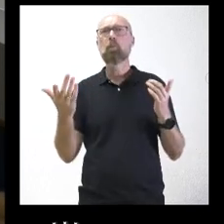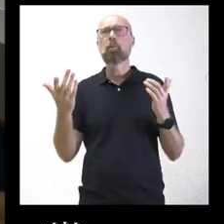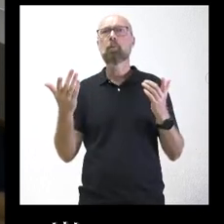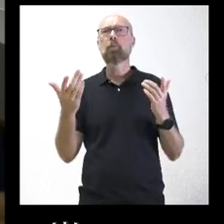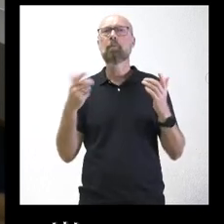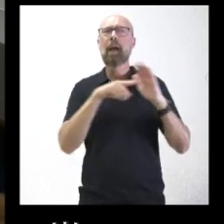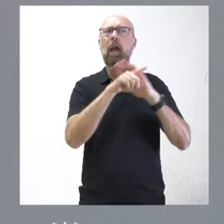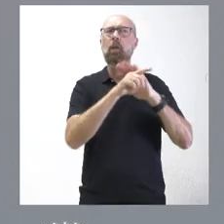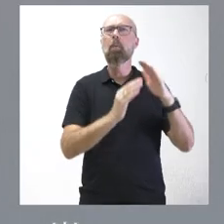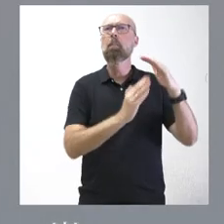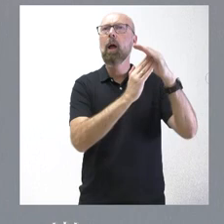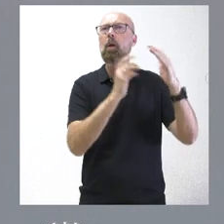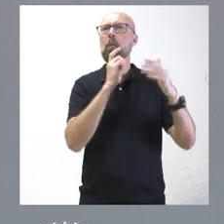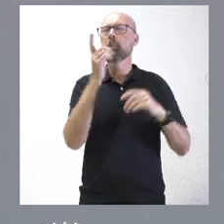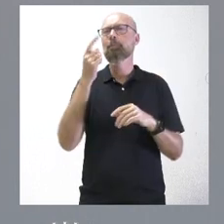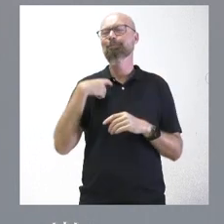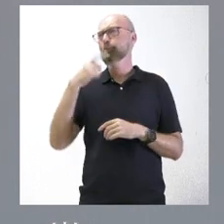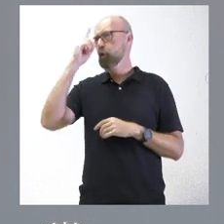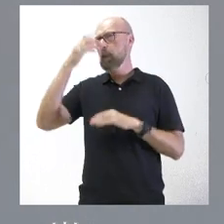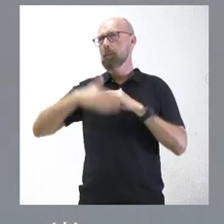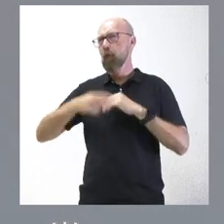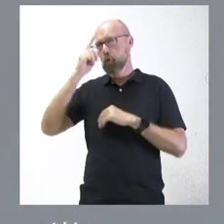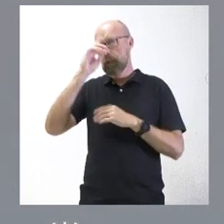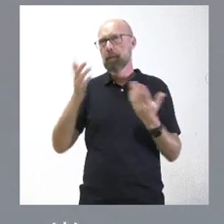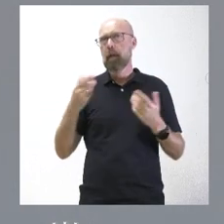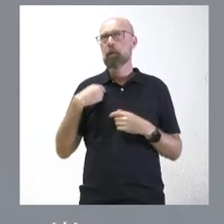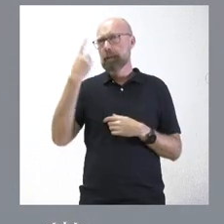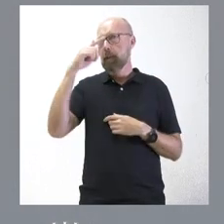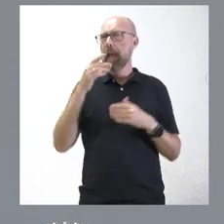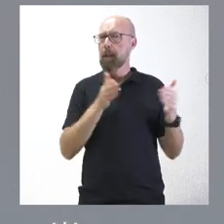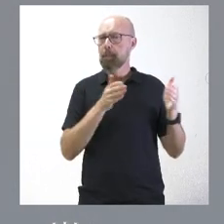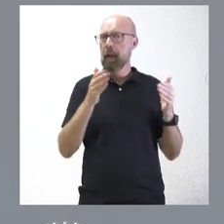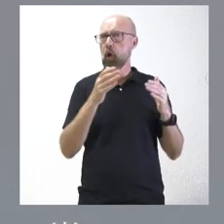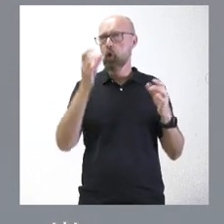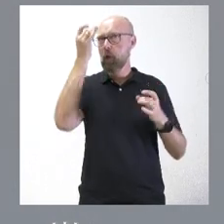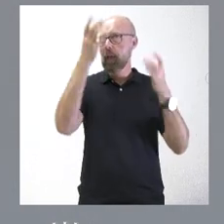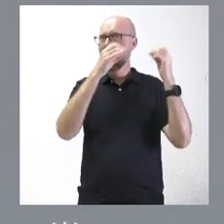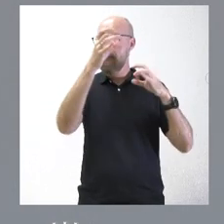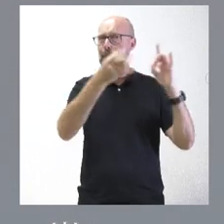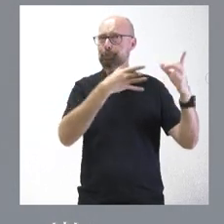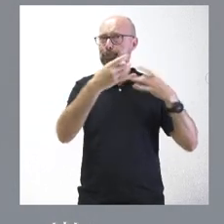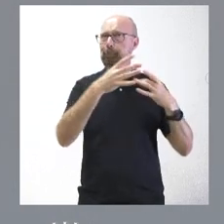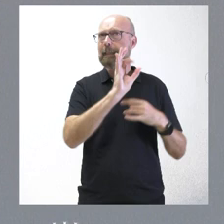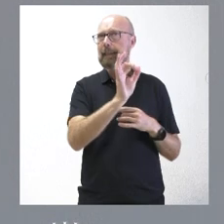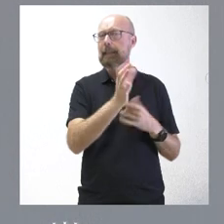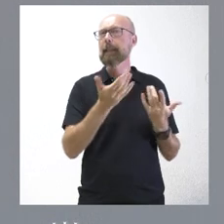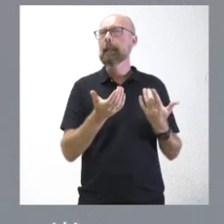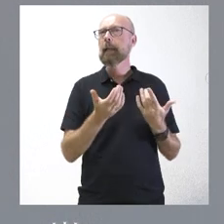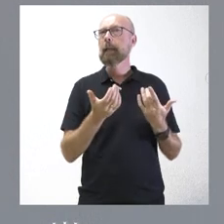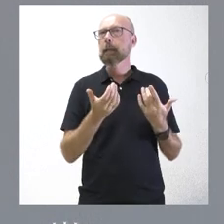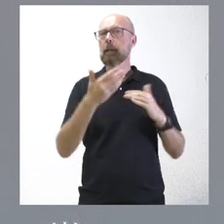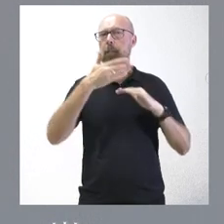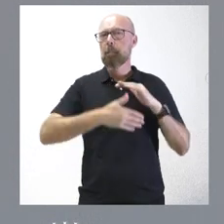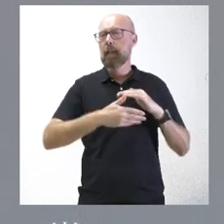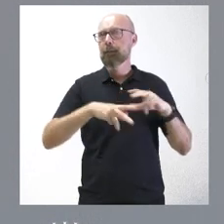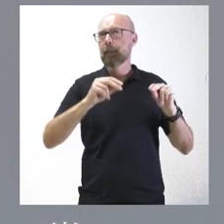esa tramitación no sabía el plazo exactamente si sabía que estaba en periodo de admisión de sugerencias